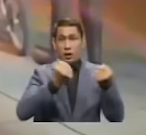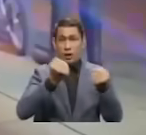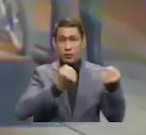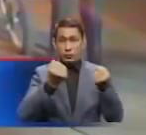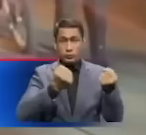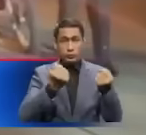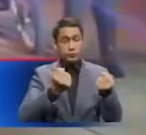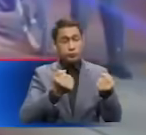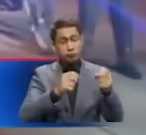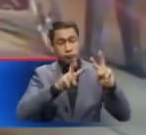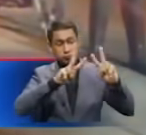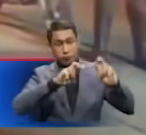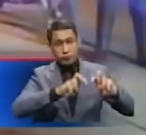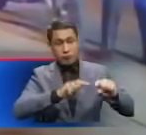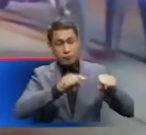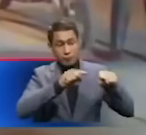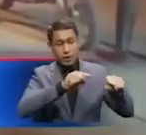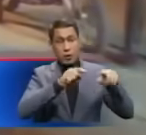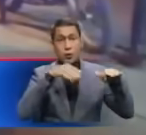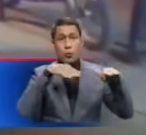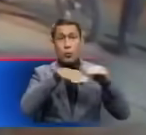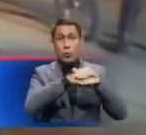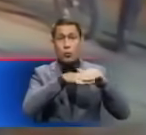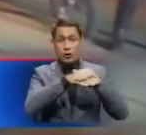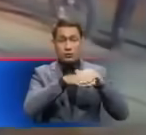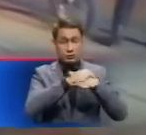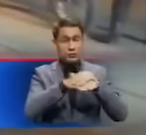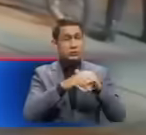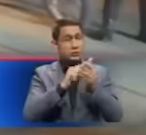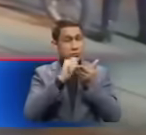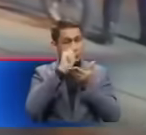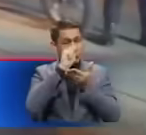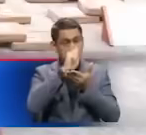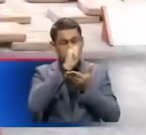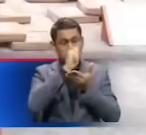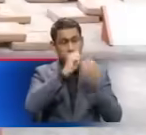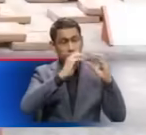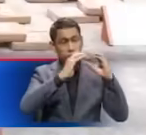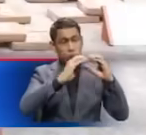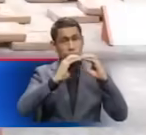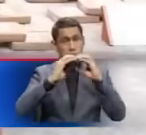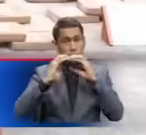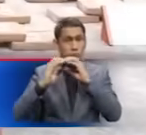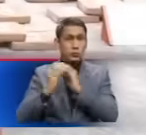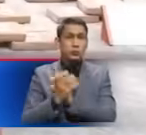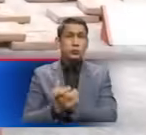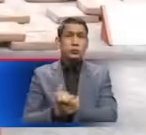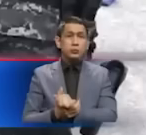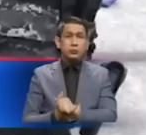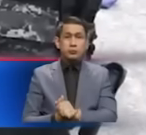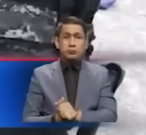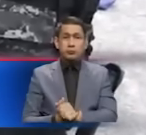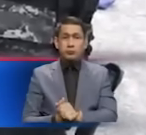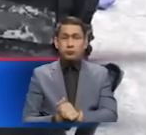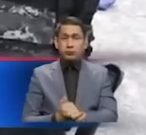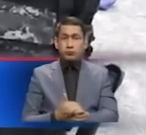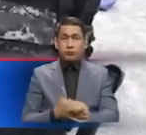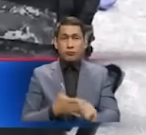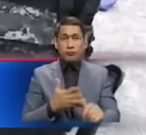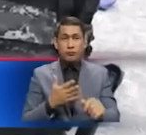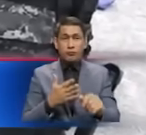ser revisado minuciosamente, se encontró encaletado más de 100 kilos de pasta base de cocaína. La Jefatura Antinarcóticos en el control sur